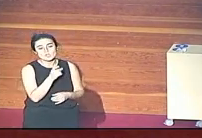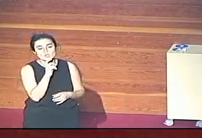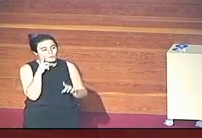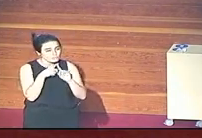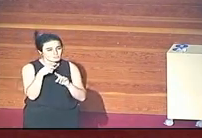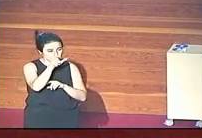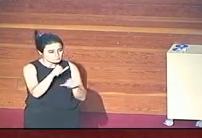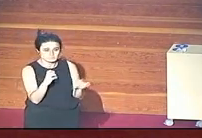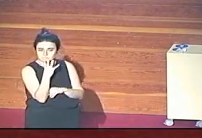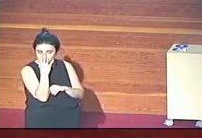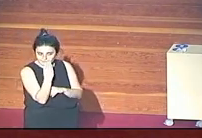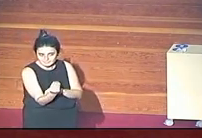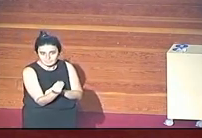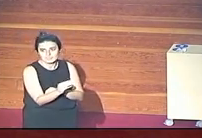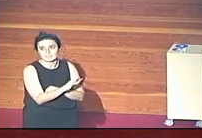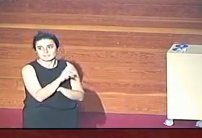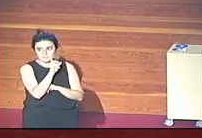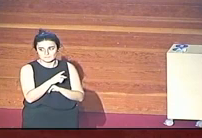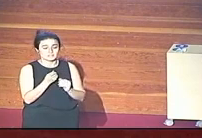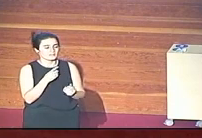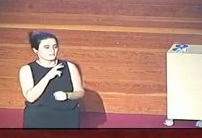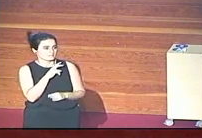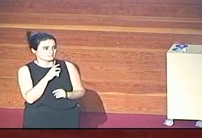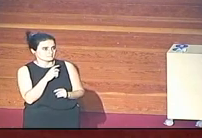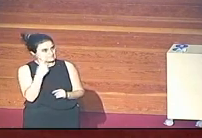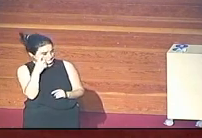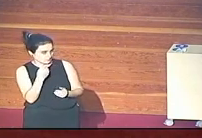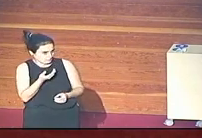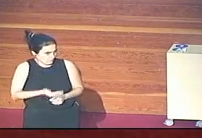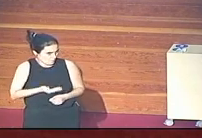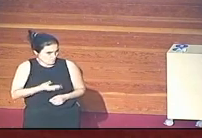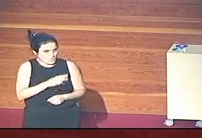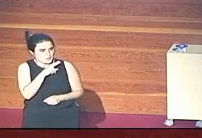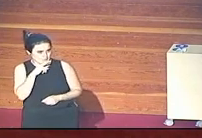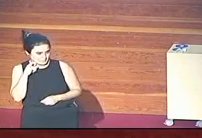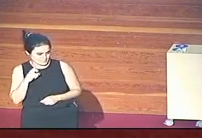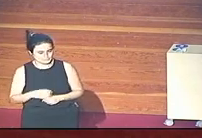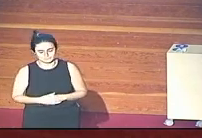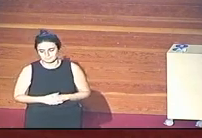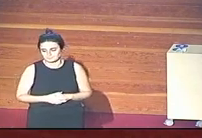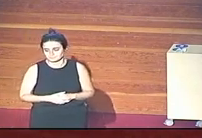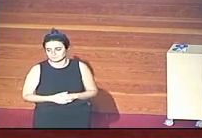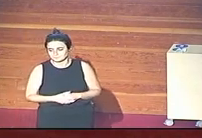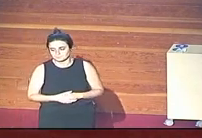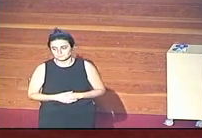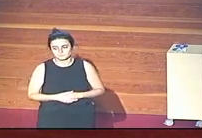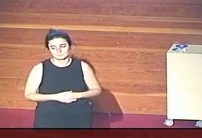para que además se valoren la importancia que tiene primero la frecuencia